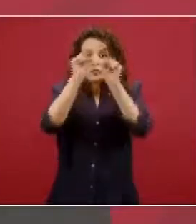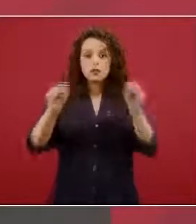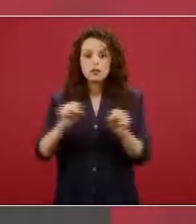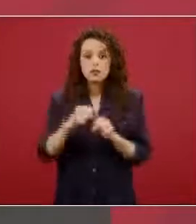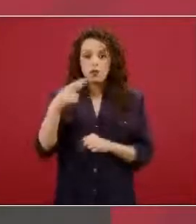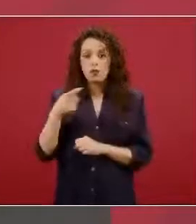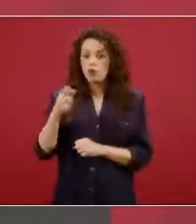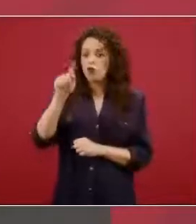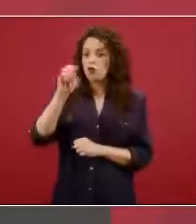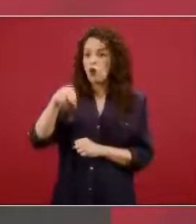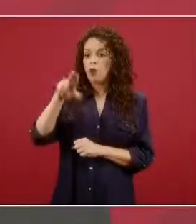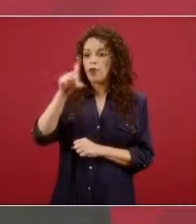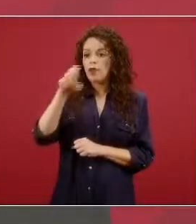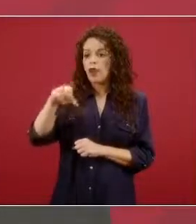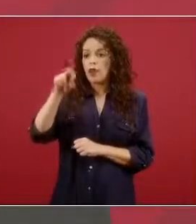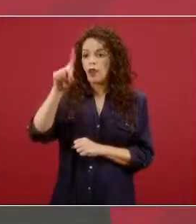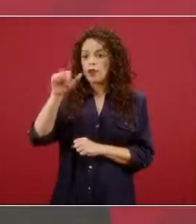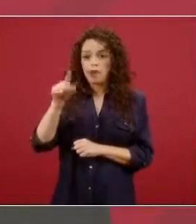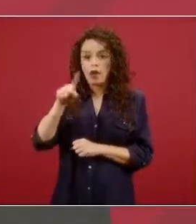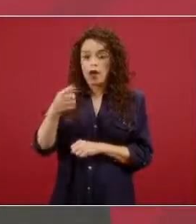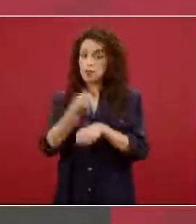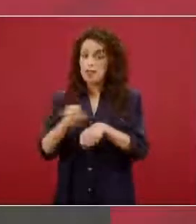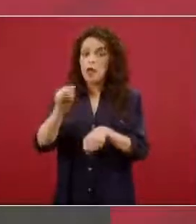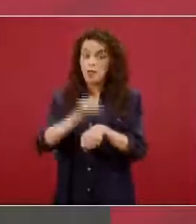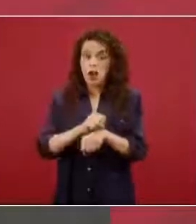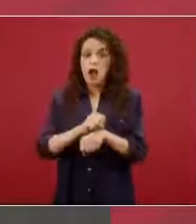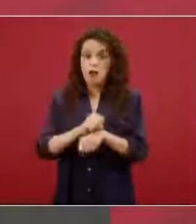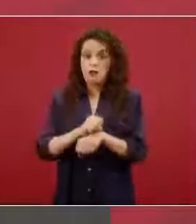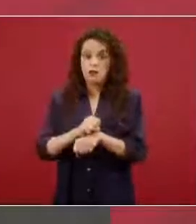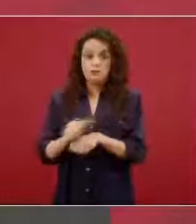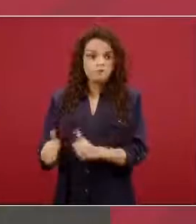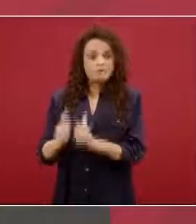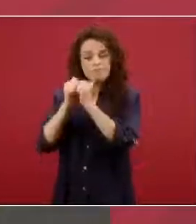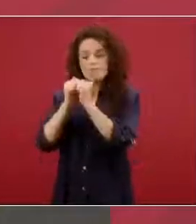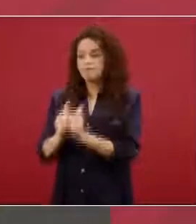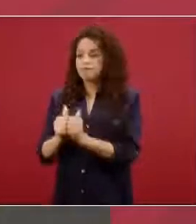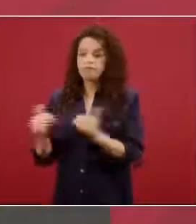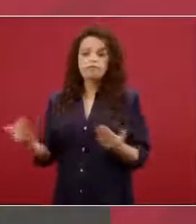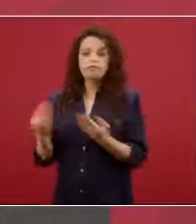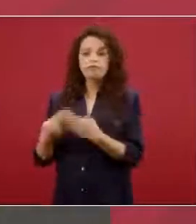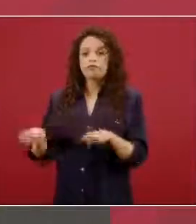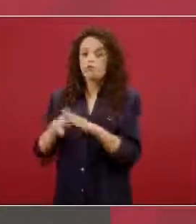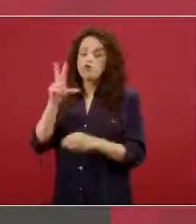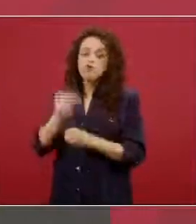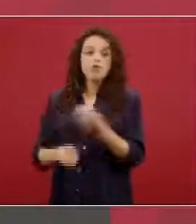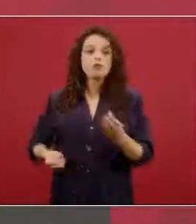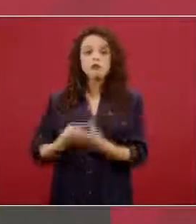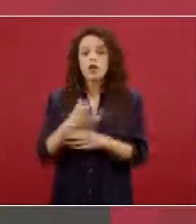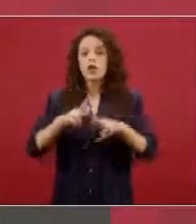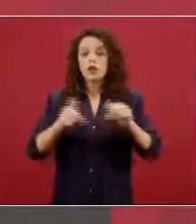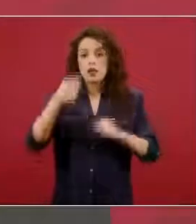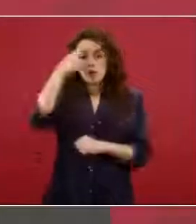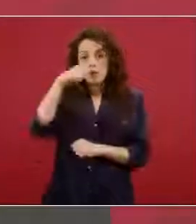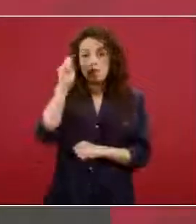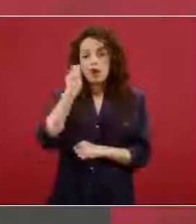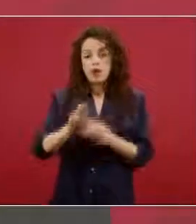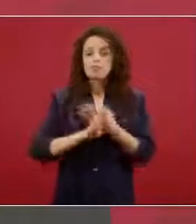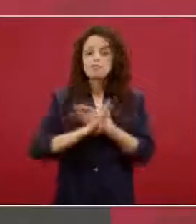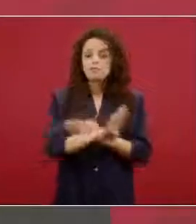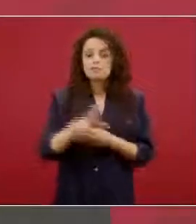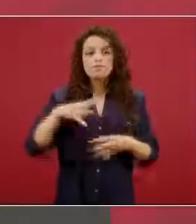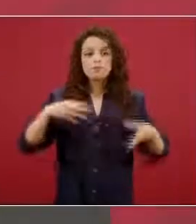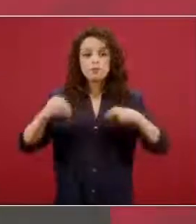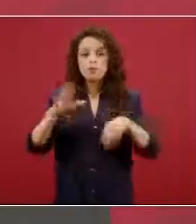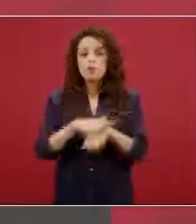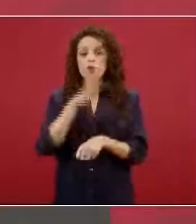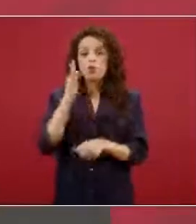varias semanas, con el propósito de reducir la intensidad de la transmisión. En este momento en Francia ocurren